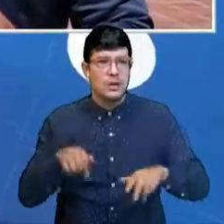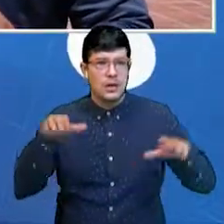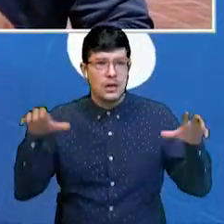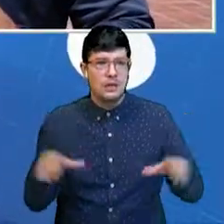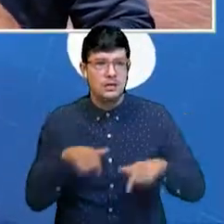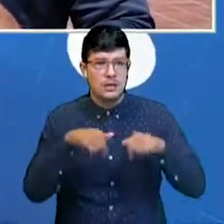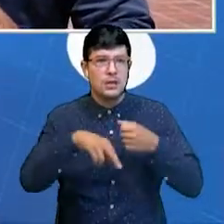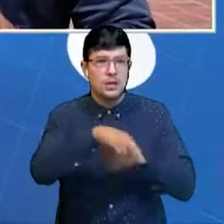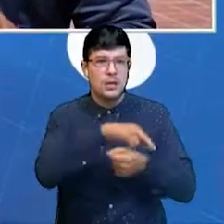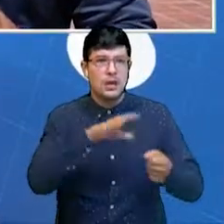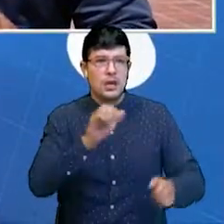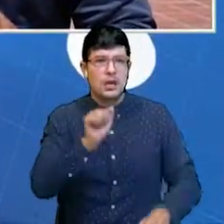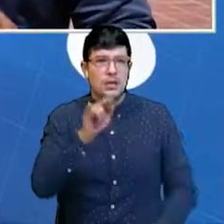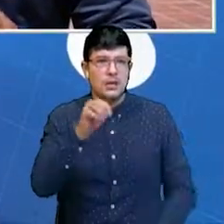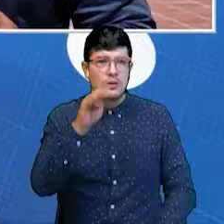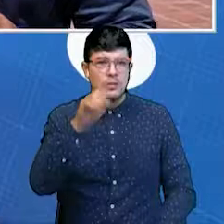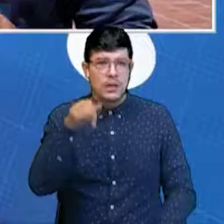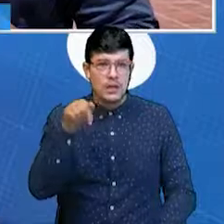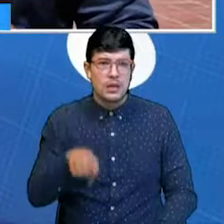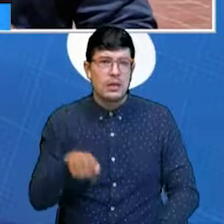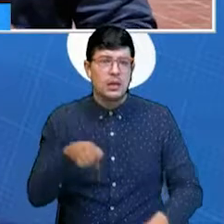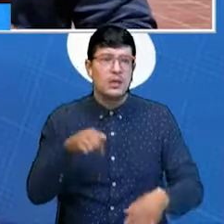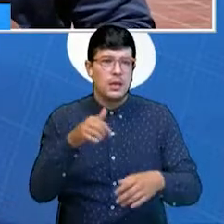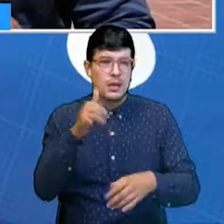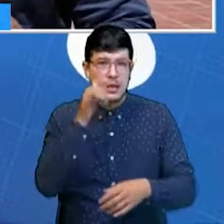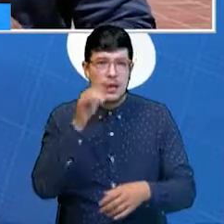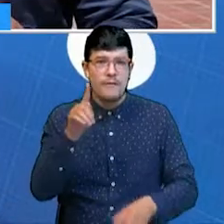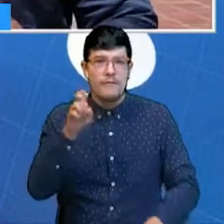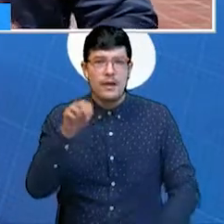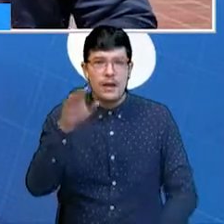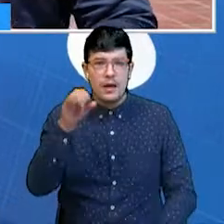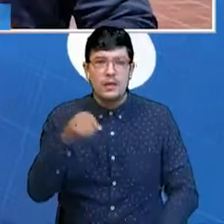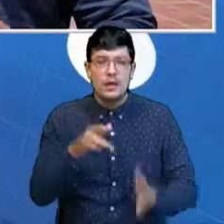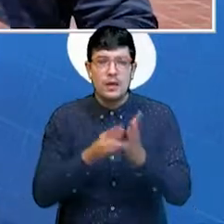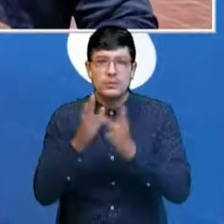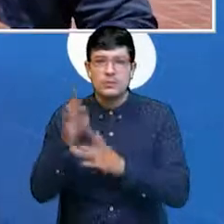Catatumbo y la provincia de Ocaña con la cámara de Orlando Franco, Jesús Zúñiga. Muy buenas tardes.